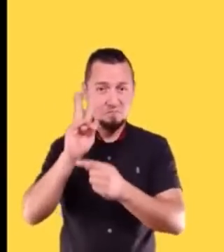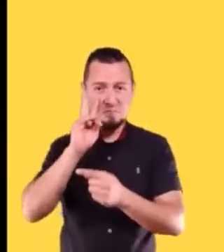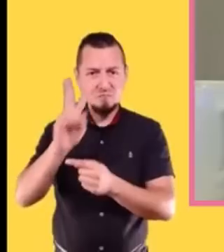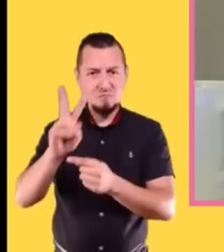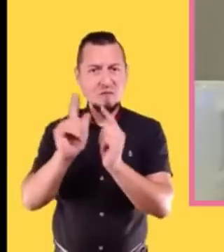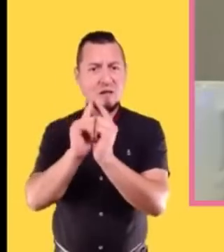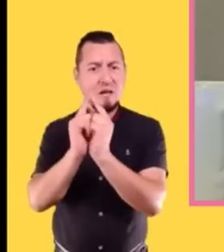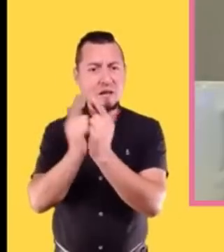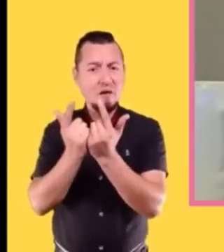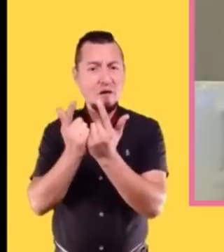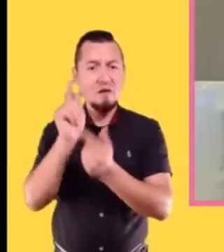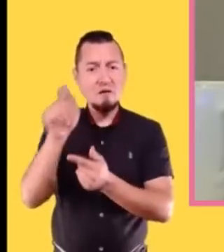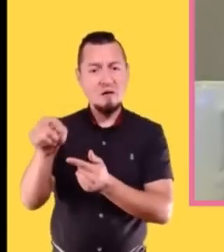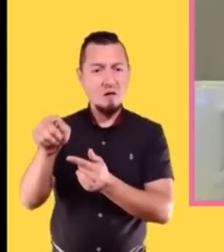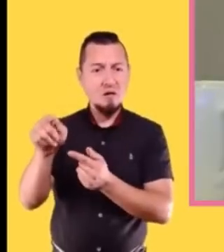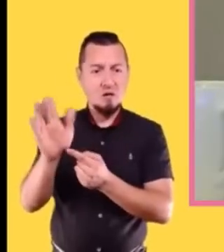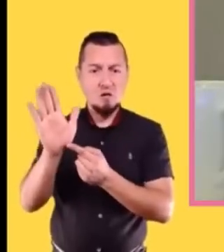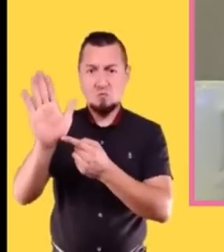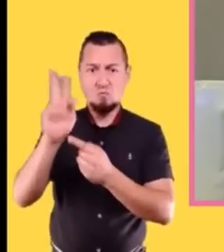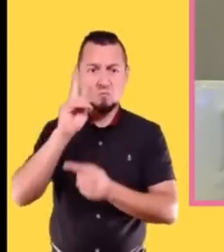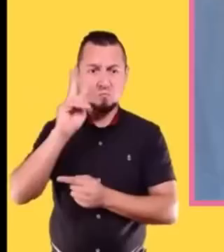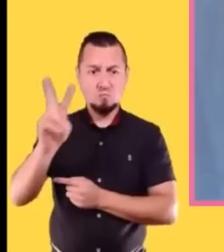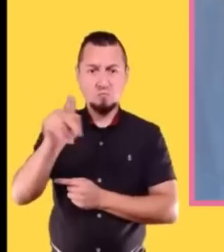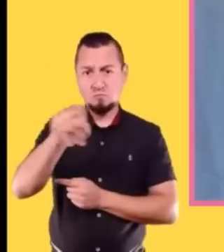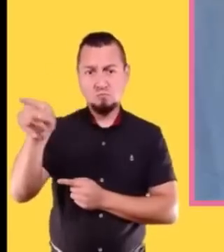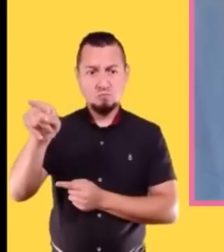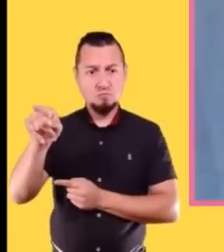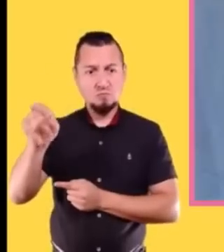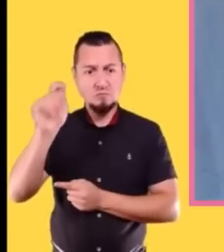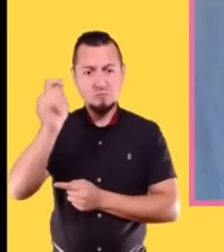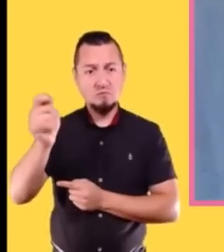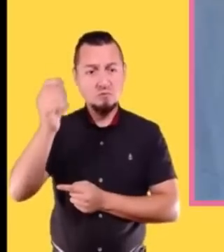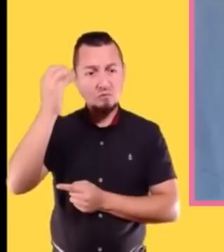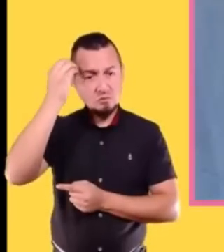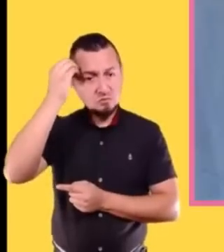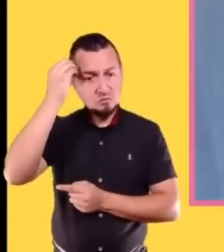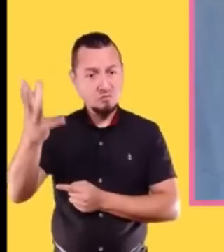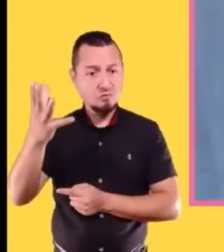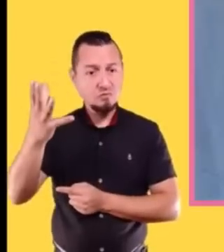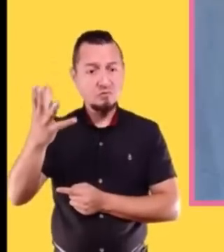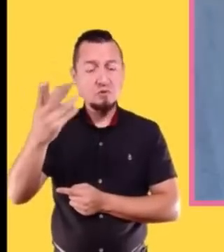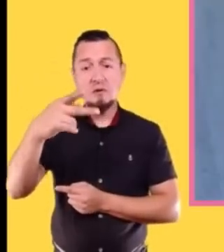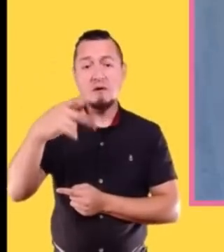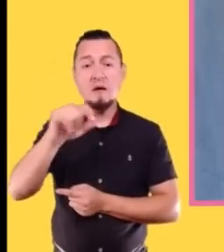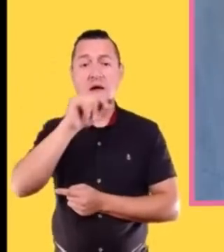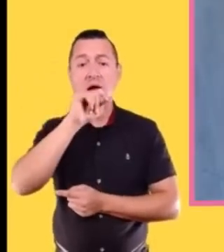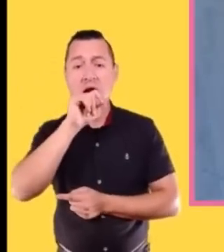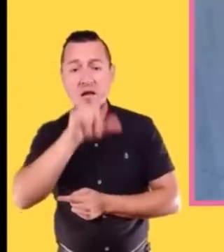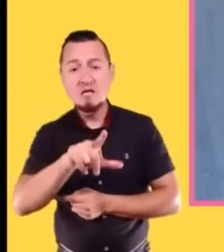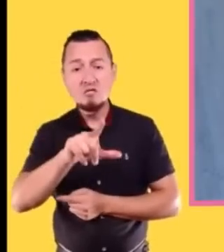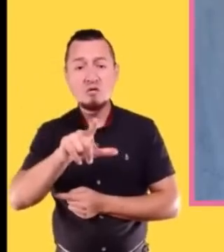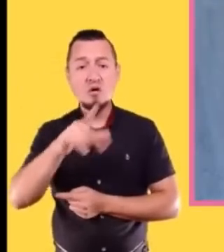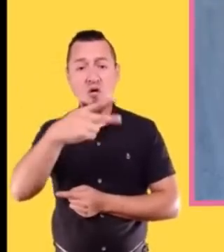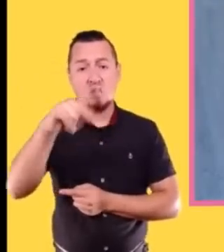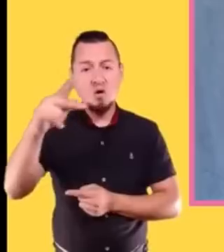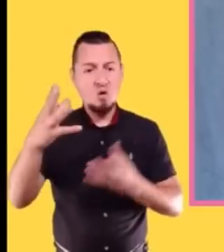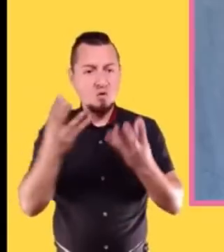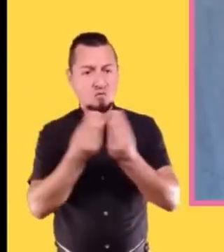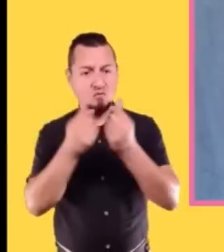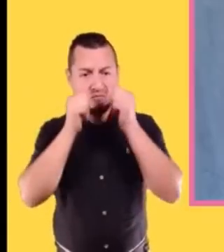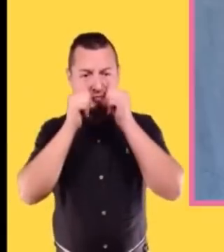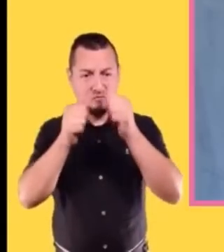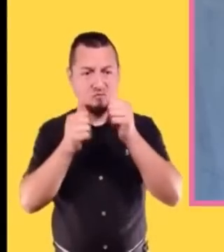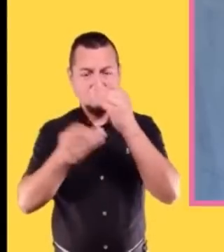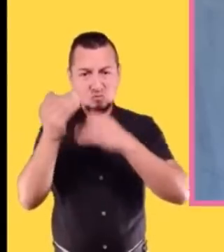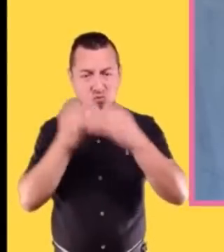la polémica, estos son. Nada más que no se nos puede olvidar que Jalisco tiene todas estas herramientas, todas estas publicaciones